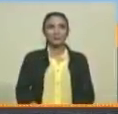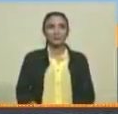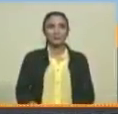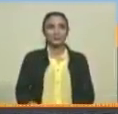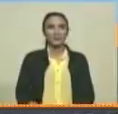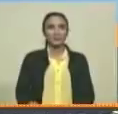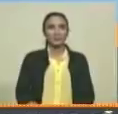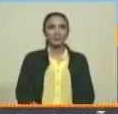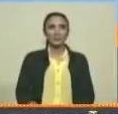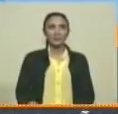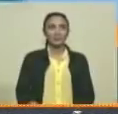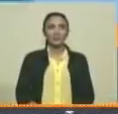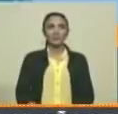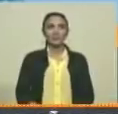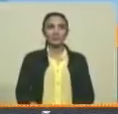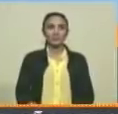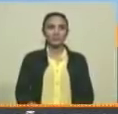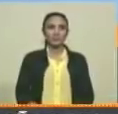cosa, mira,